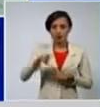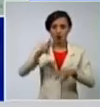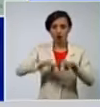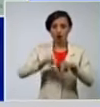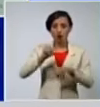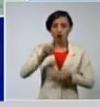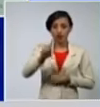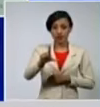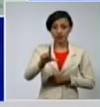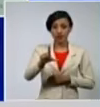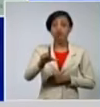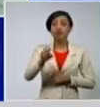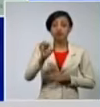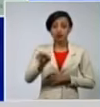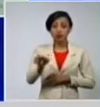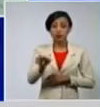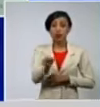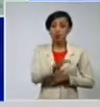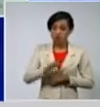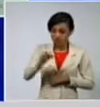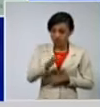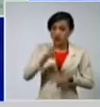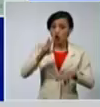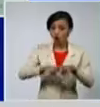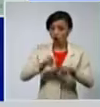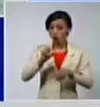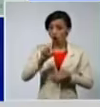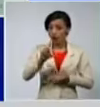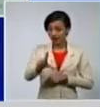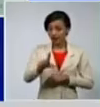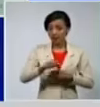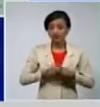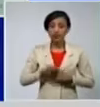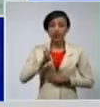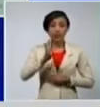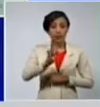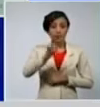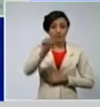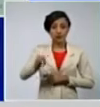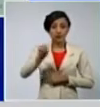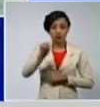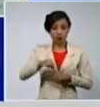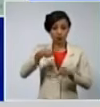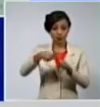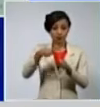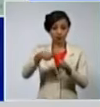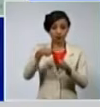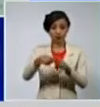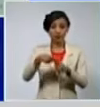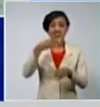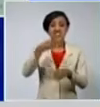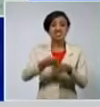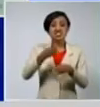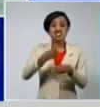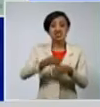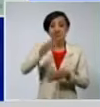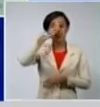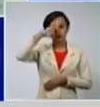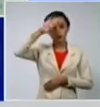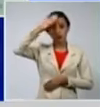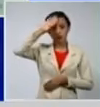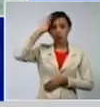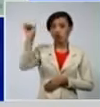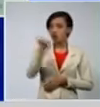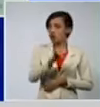municipio cabecera, y los 3 pacientes que se diagnostican en Santiago de Cuba también